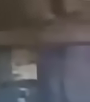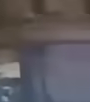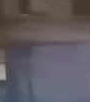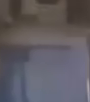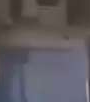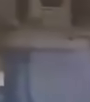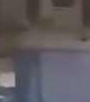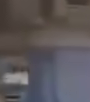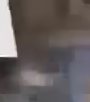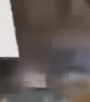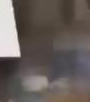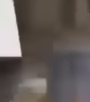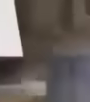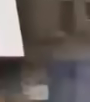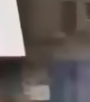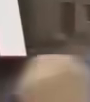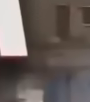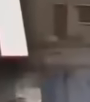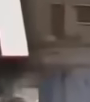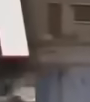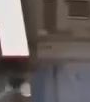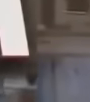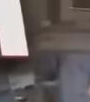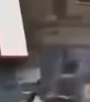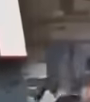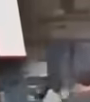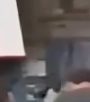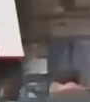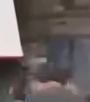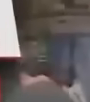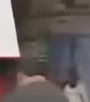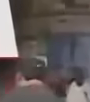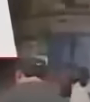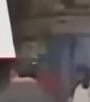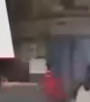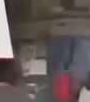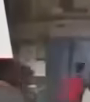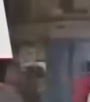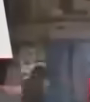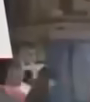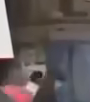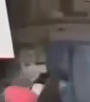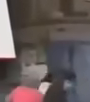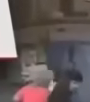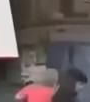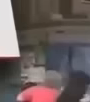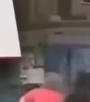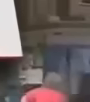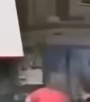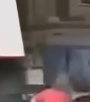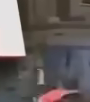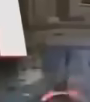precio Y si ahora volvemos a devaluar sin subir las retenes va a volver caputo Ya está grabando el mensaje atención